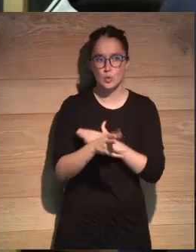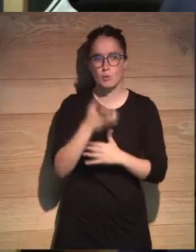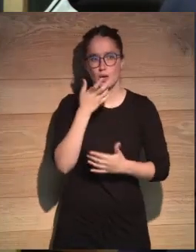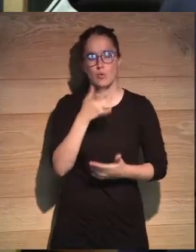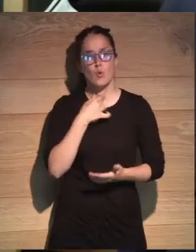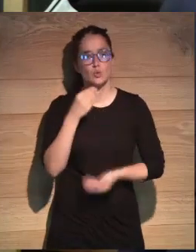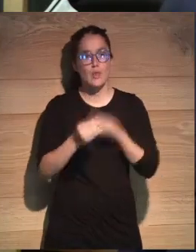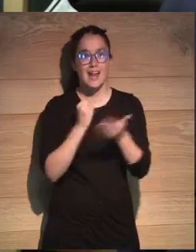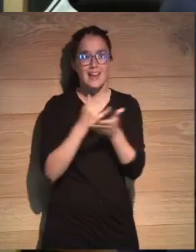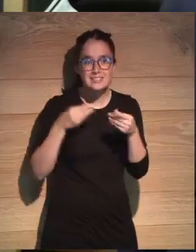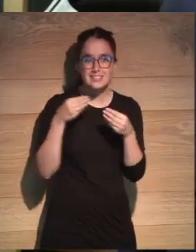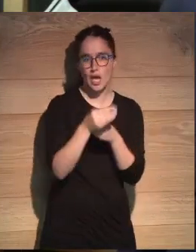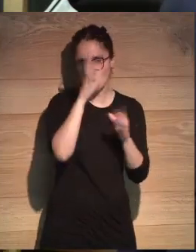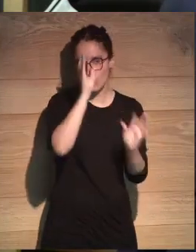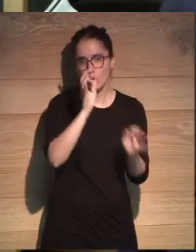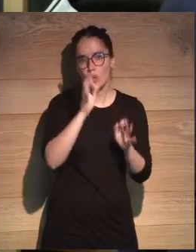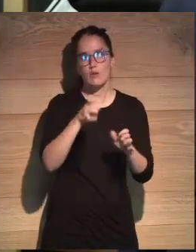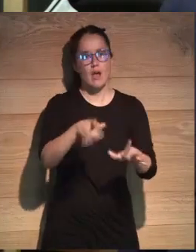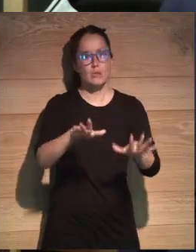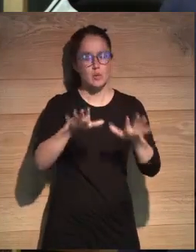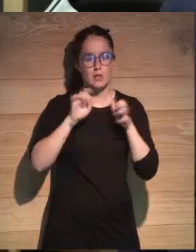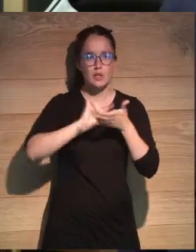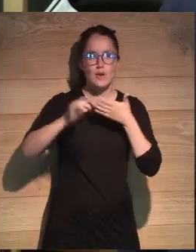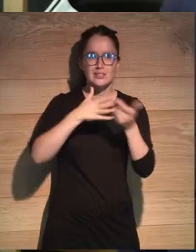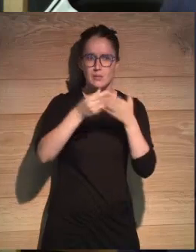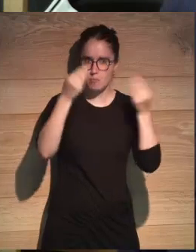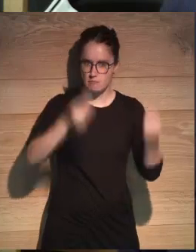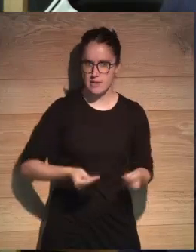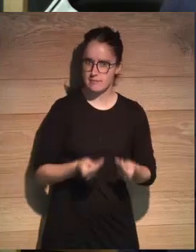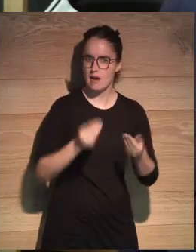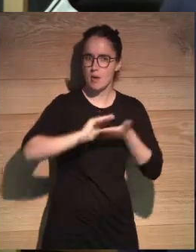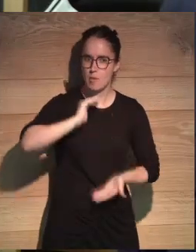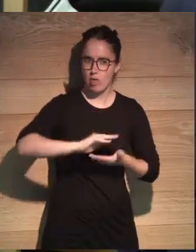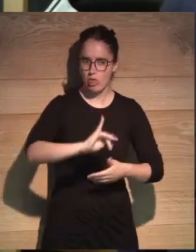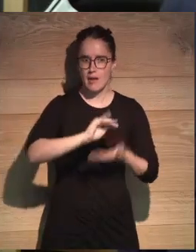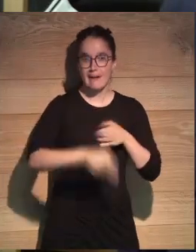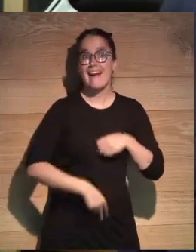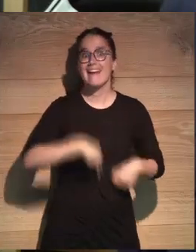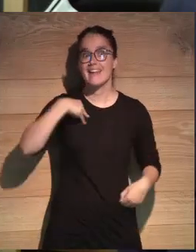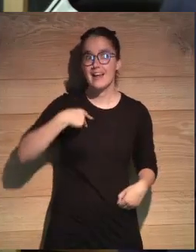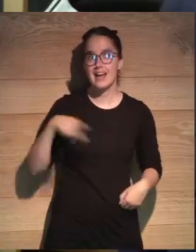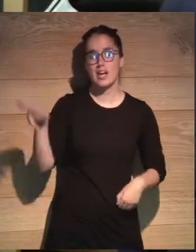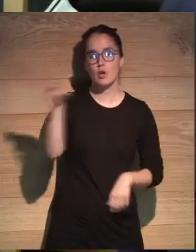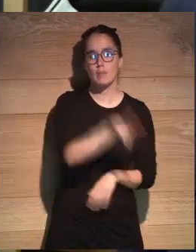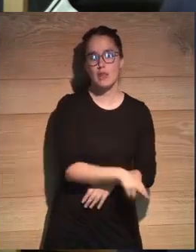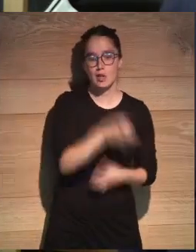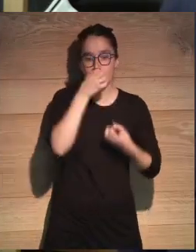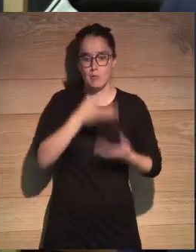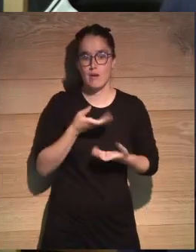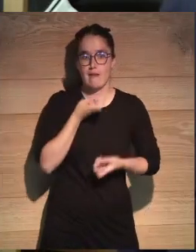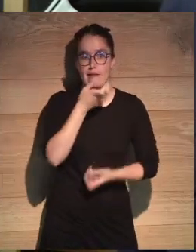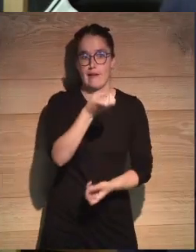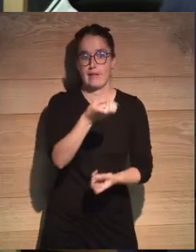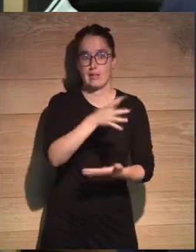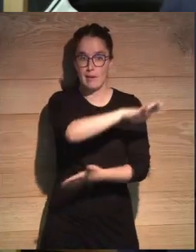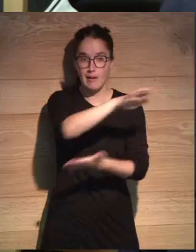el uso del ensayo evidentemente, ya hemos aprendido a escribir muy bien, creo yo, en general, la recuperación de la buena narrativa, esta serie